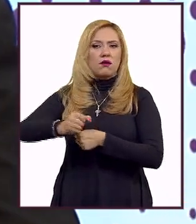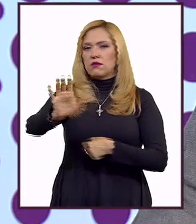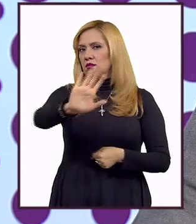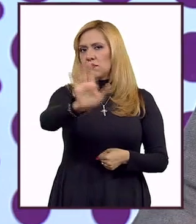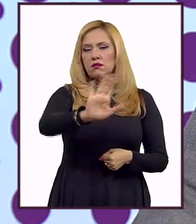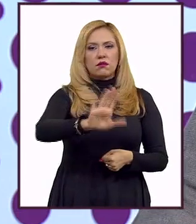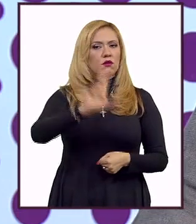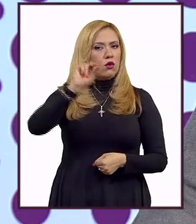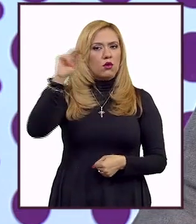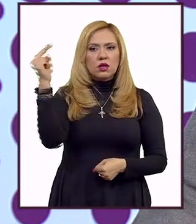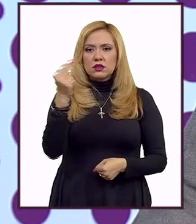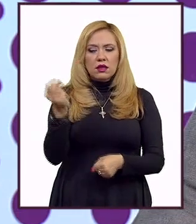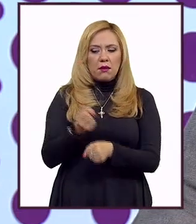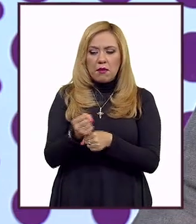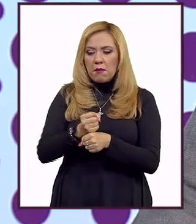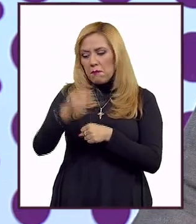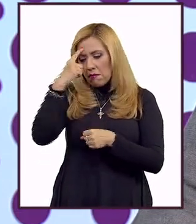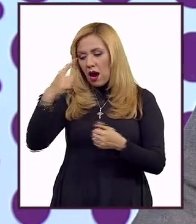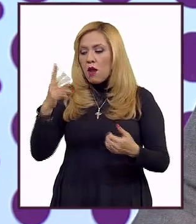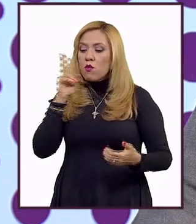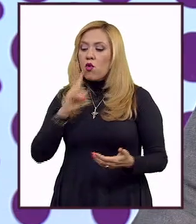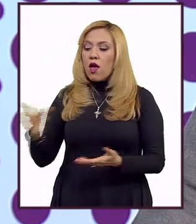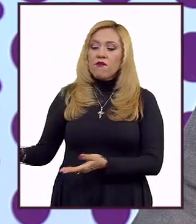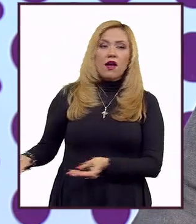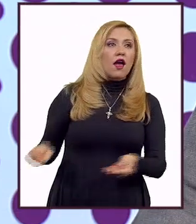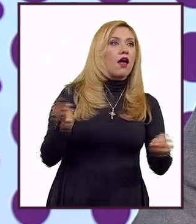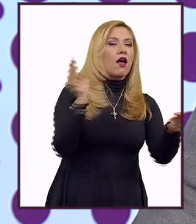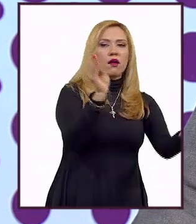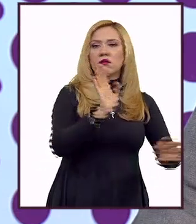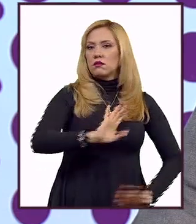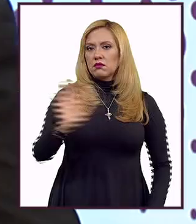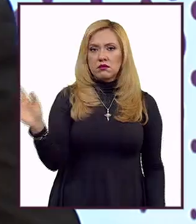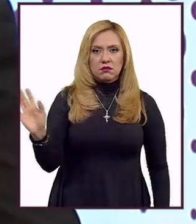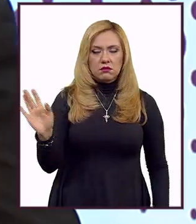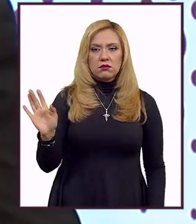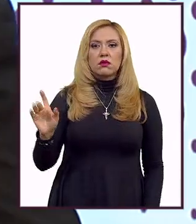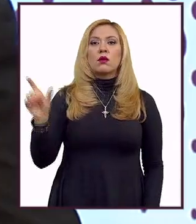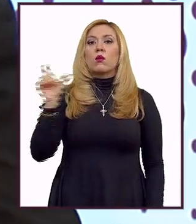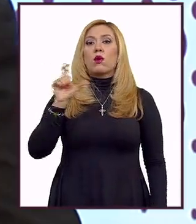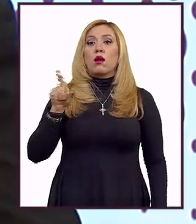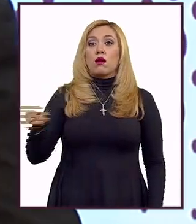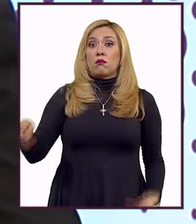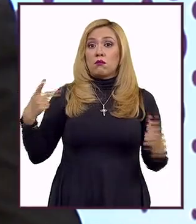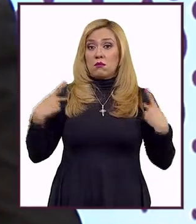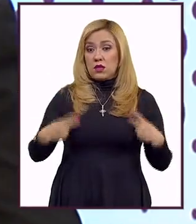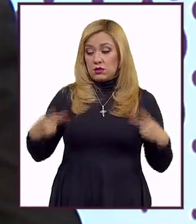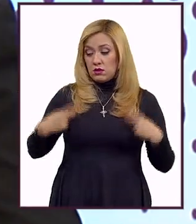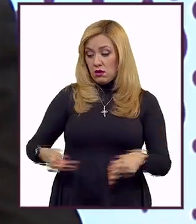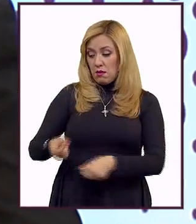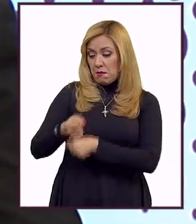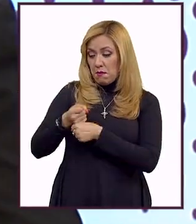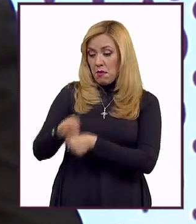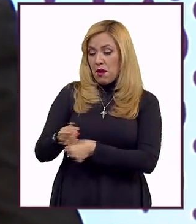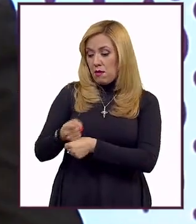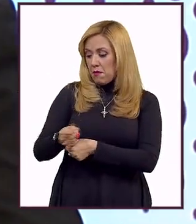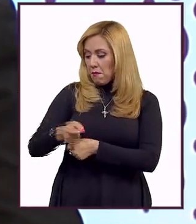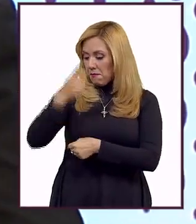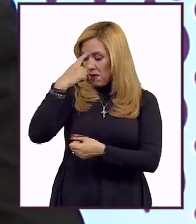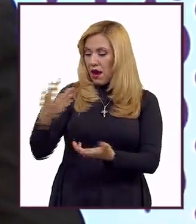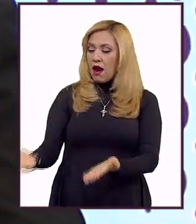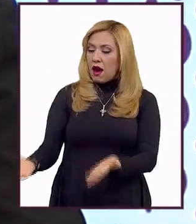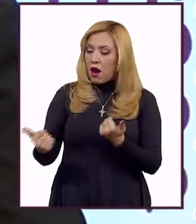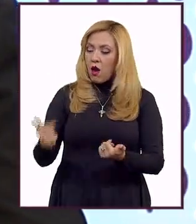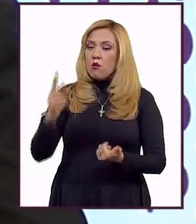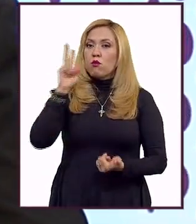Entonces, la jurisprudencia de la Corte lo que buscó hacer es que una persona que hubiera sido torturada para obtener una determinada